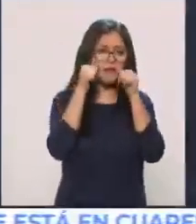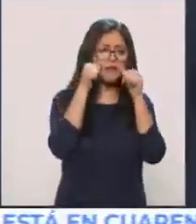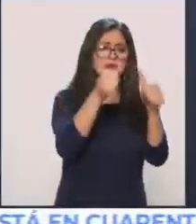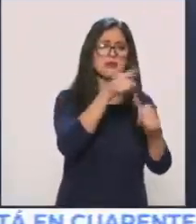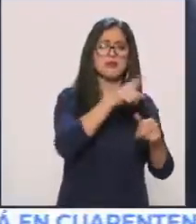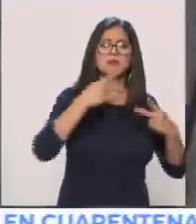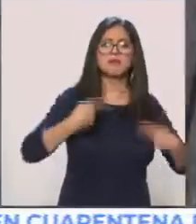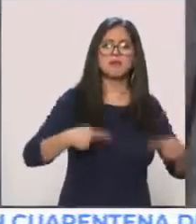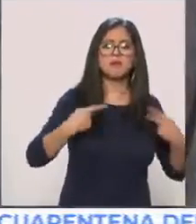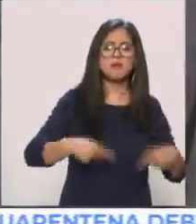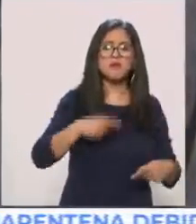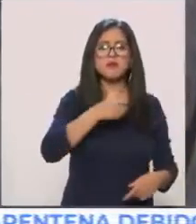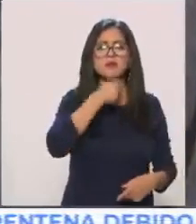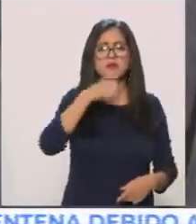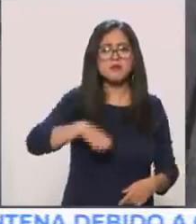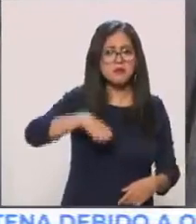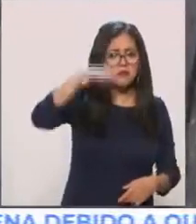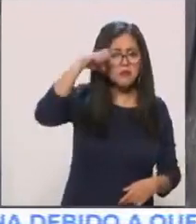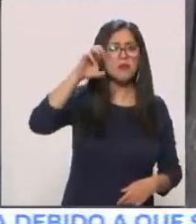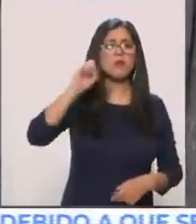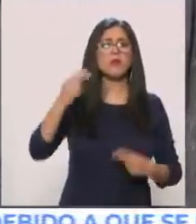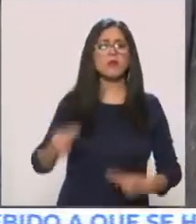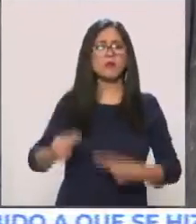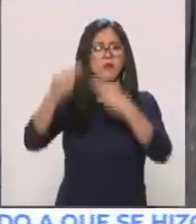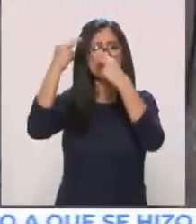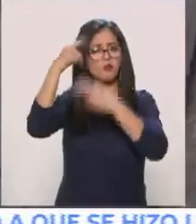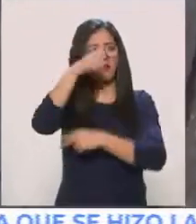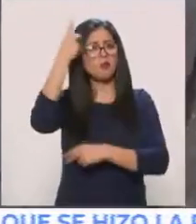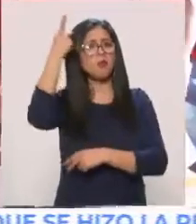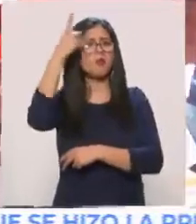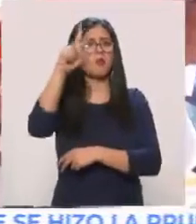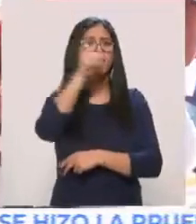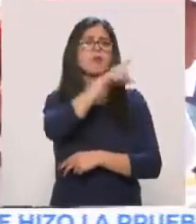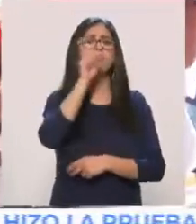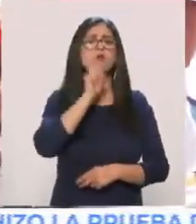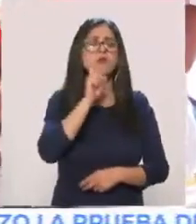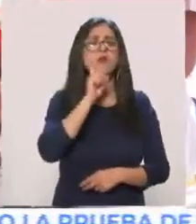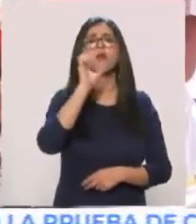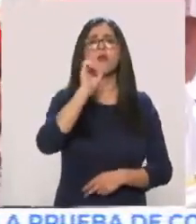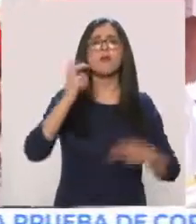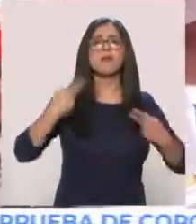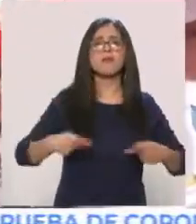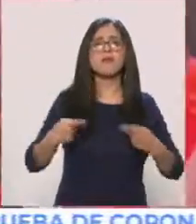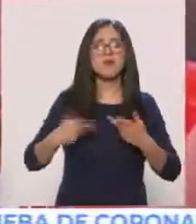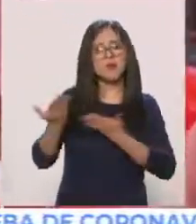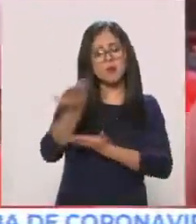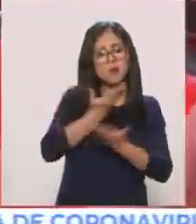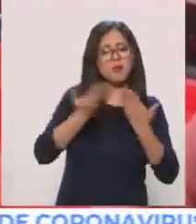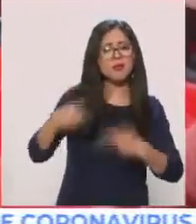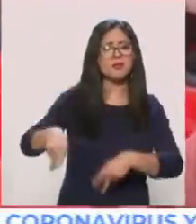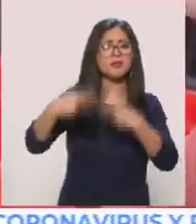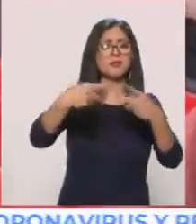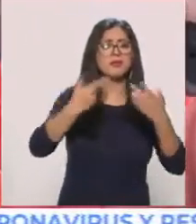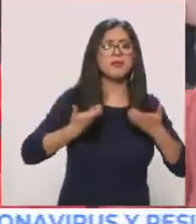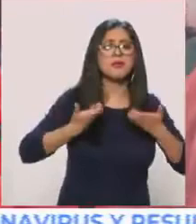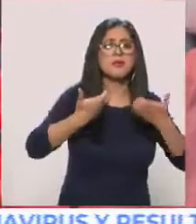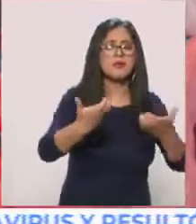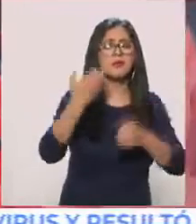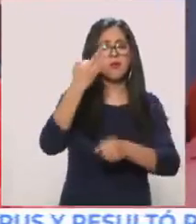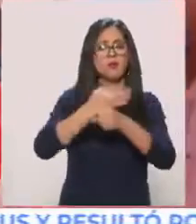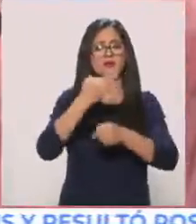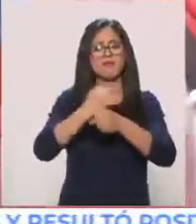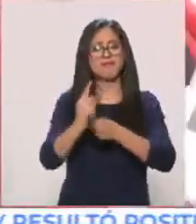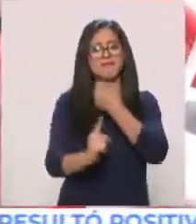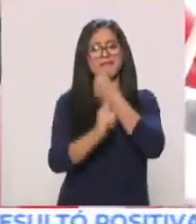mayores, negocios establecidos que son propiedad de mujeres y comerciantes de vía pública afectados por las restricciones derivadas